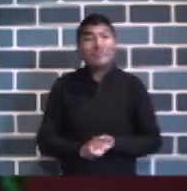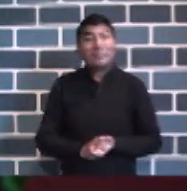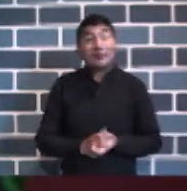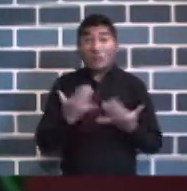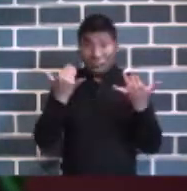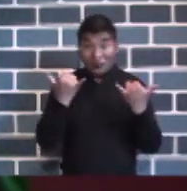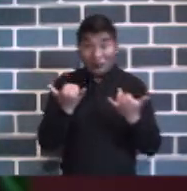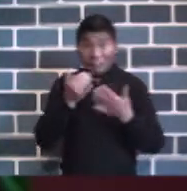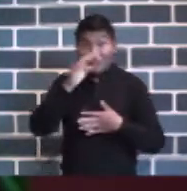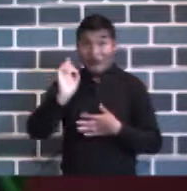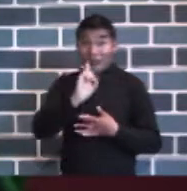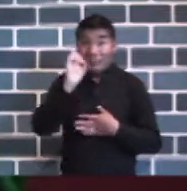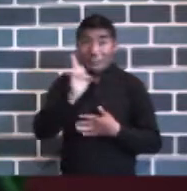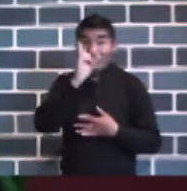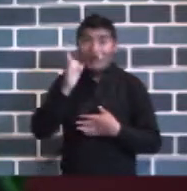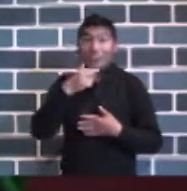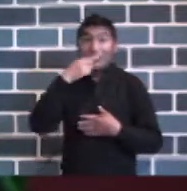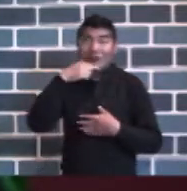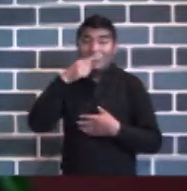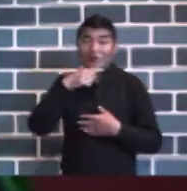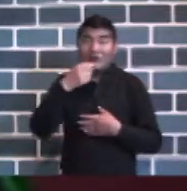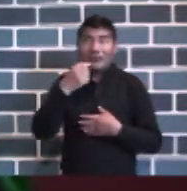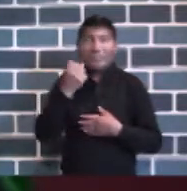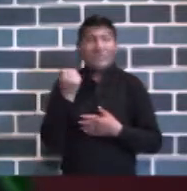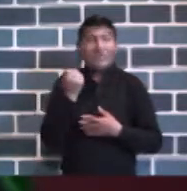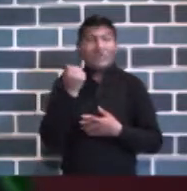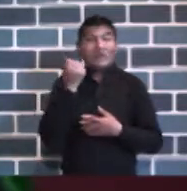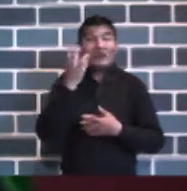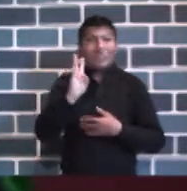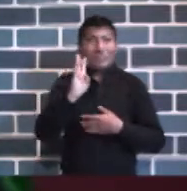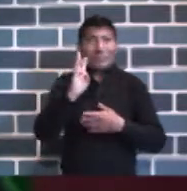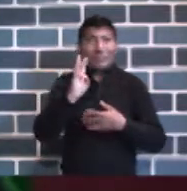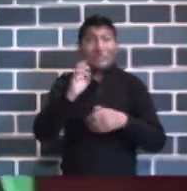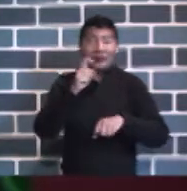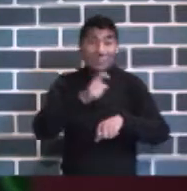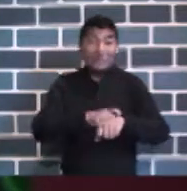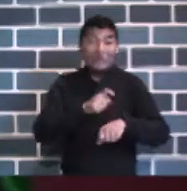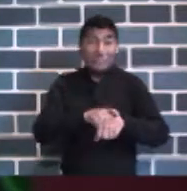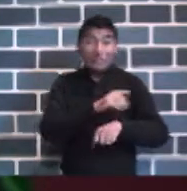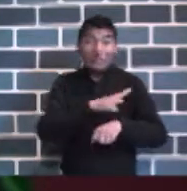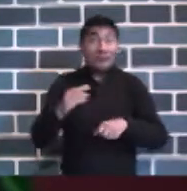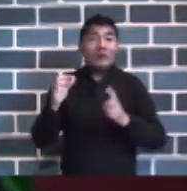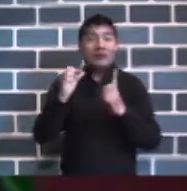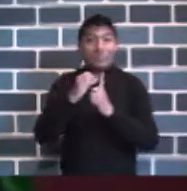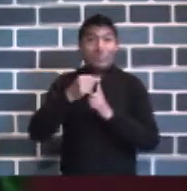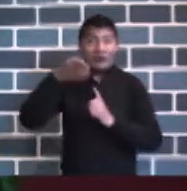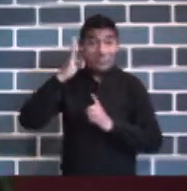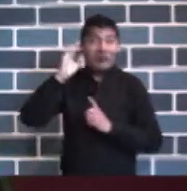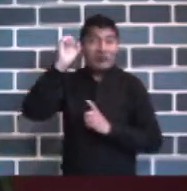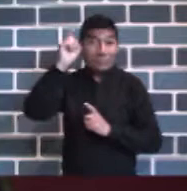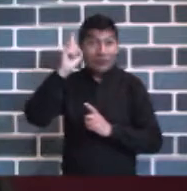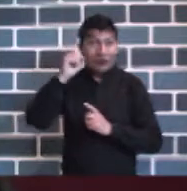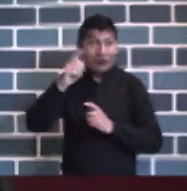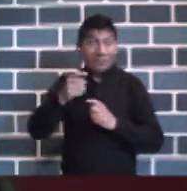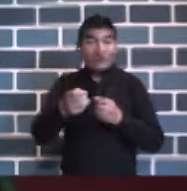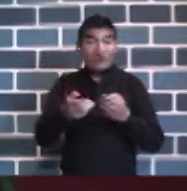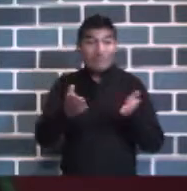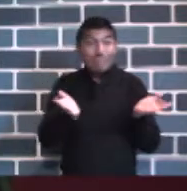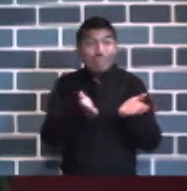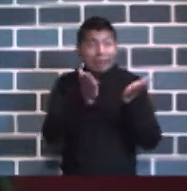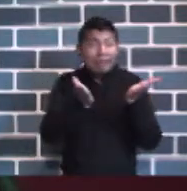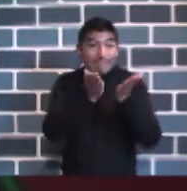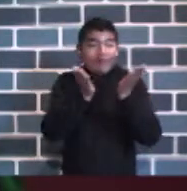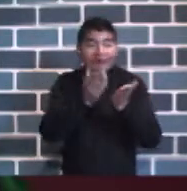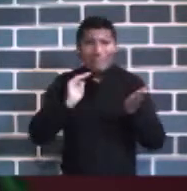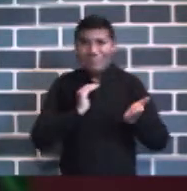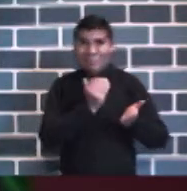hoy es el domingo decimosexto del tiempo ordinario y la palabra de dios nos sigue animando en